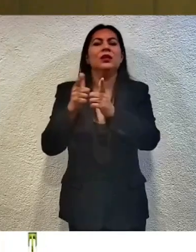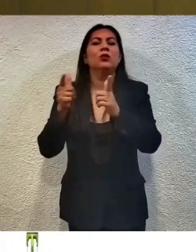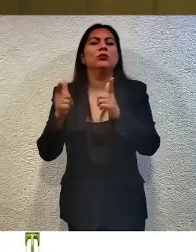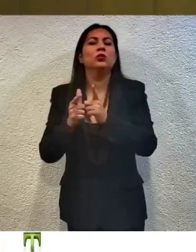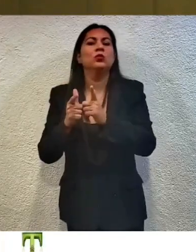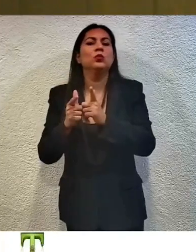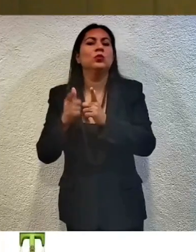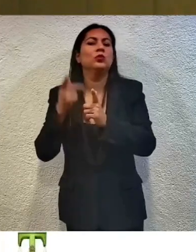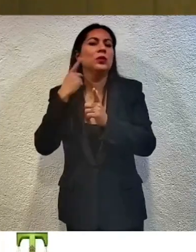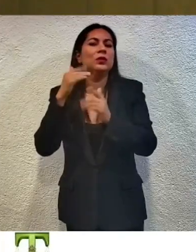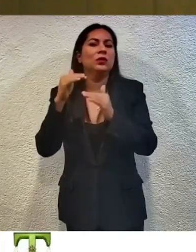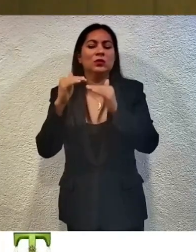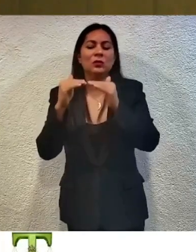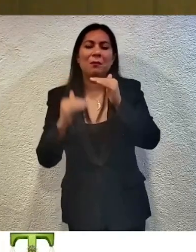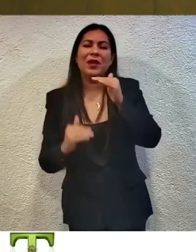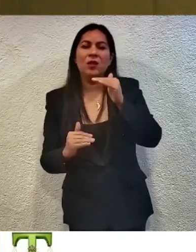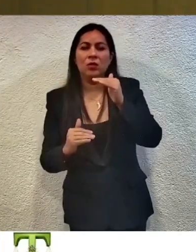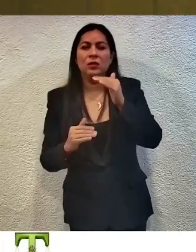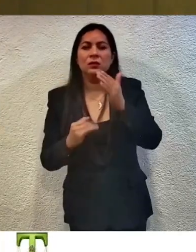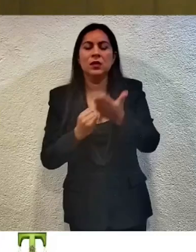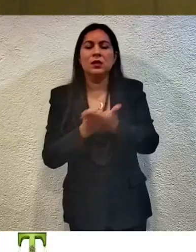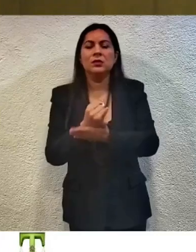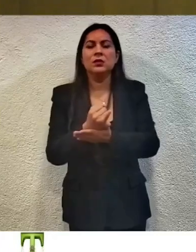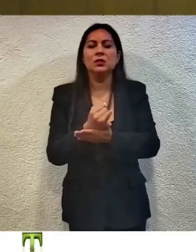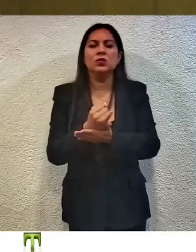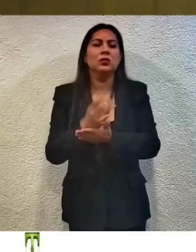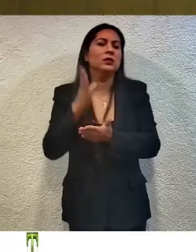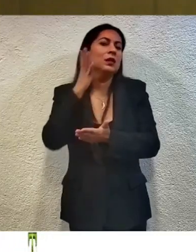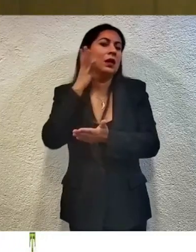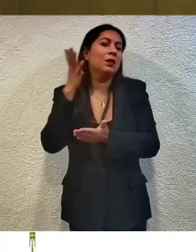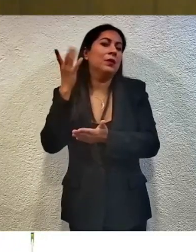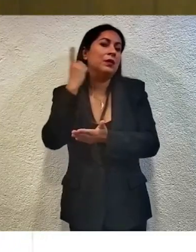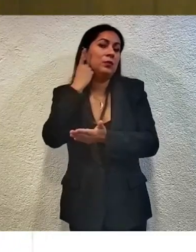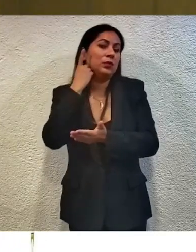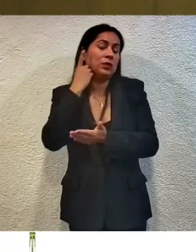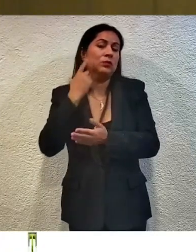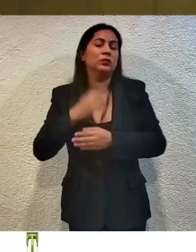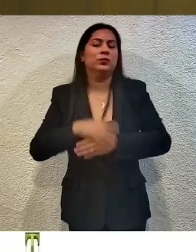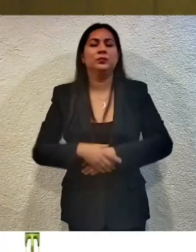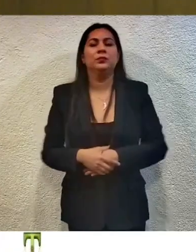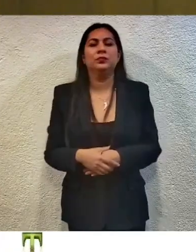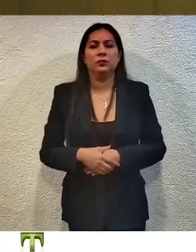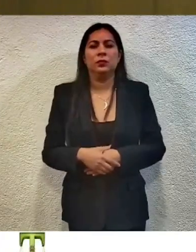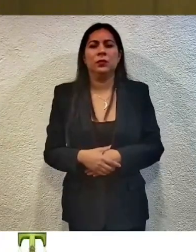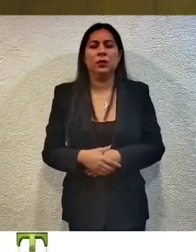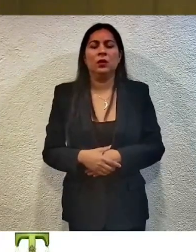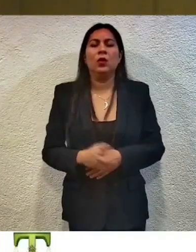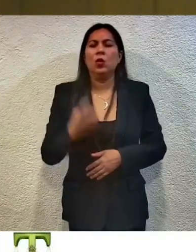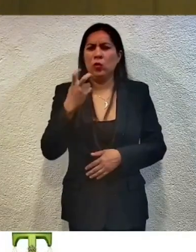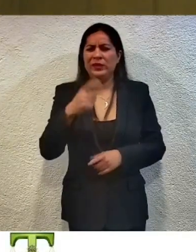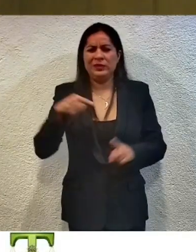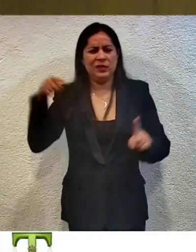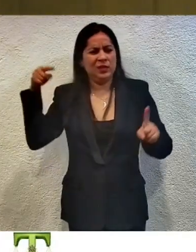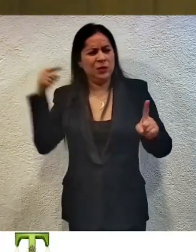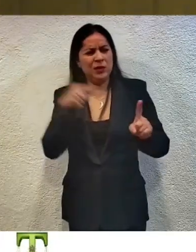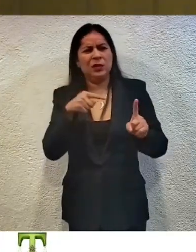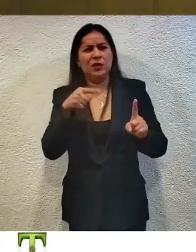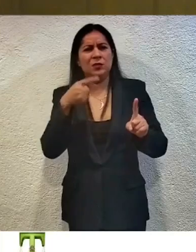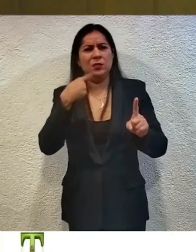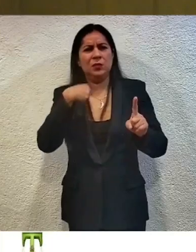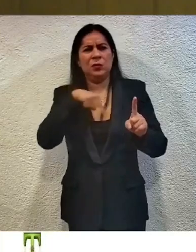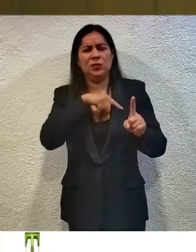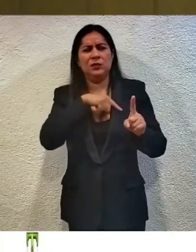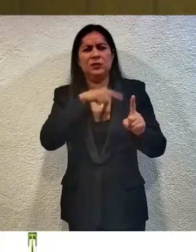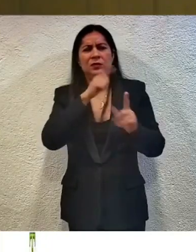minoritarios en las decisiones del Congreso del Estado. Con ese objeto, nuestra